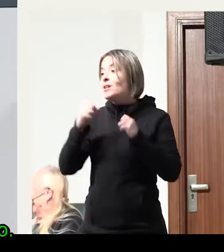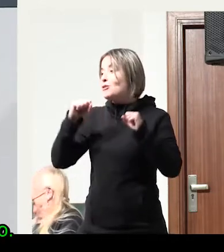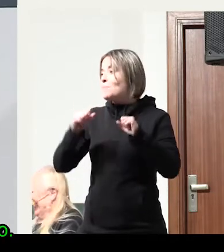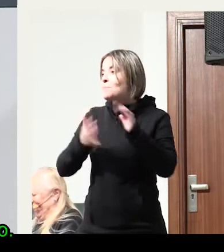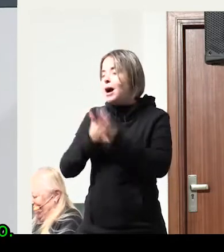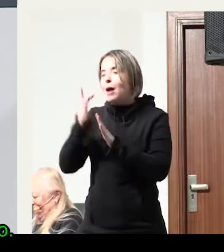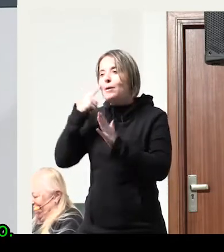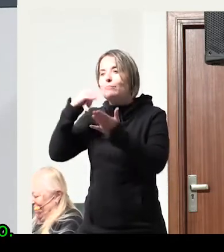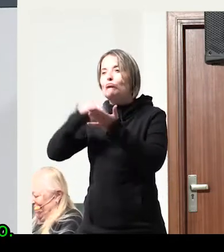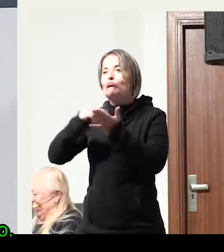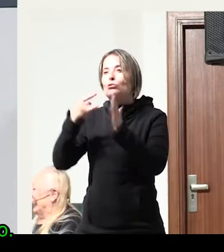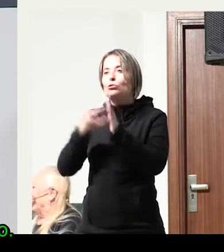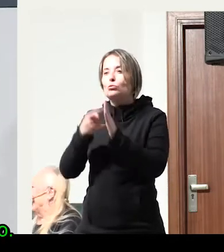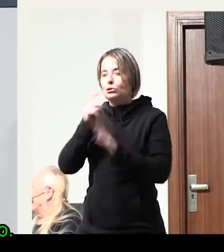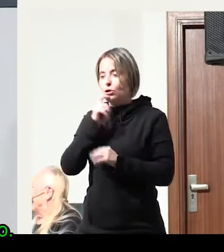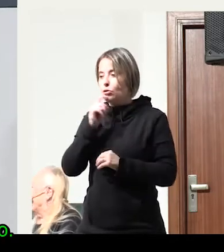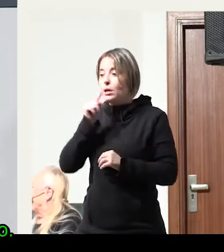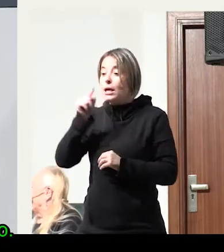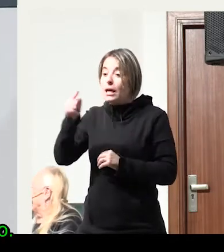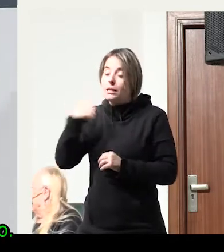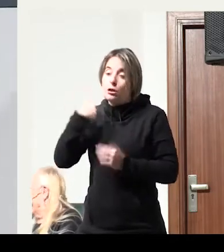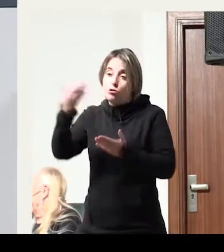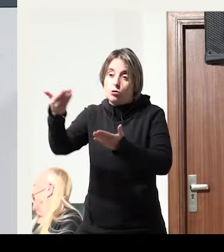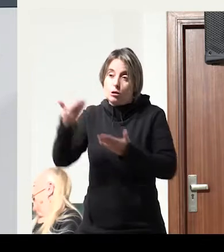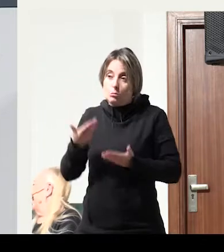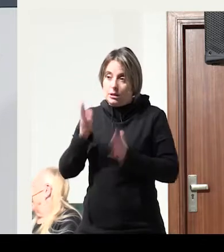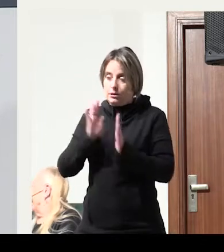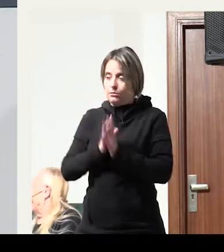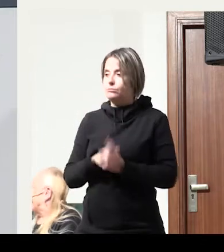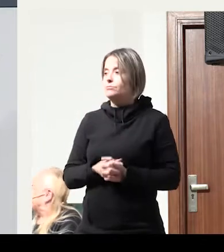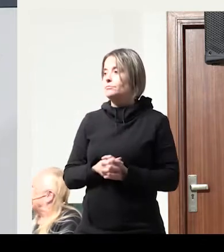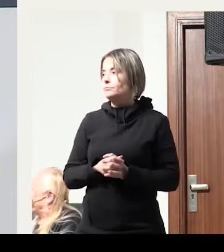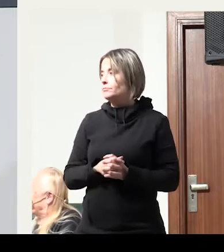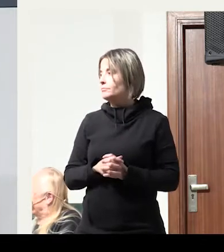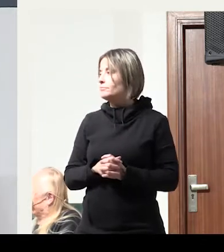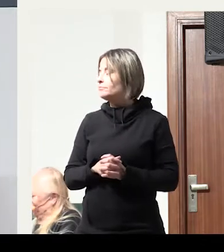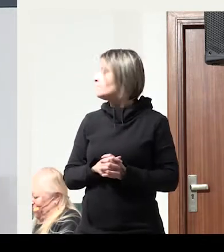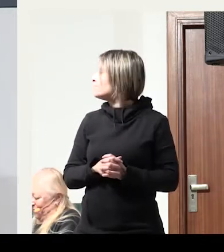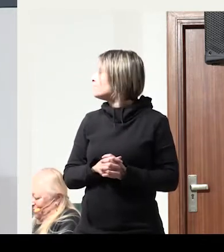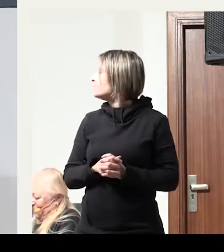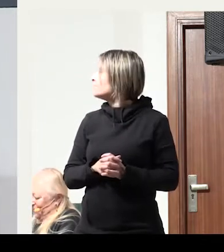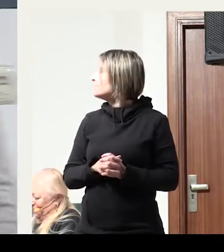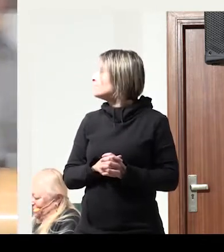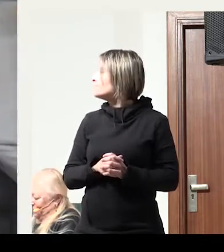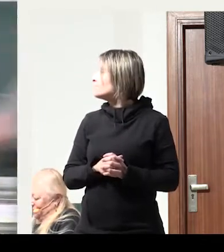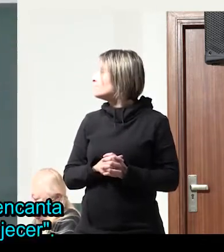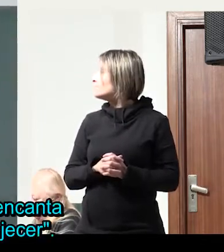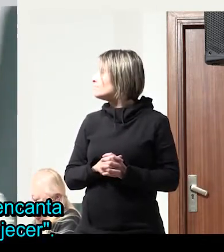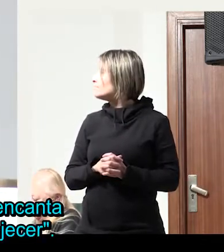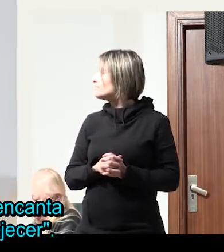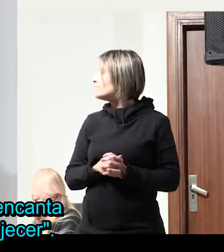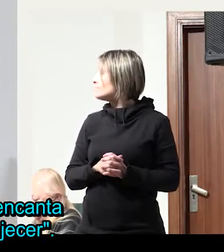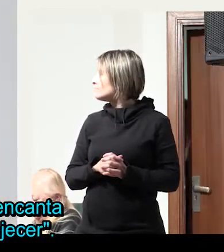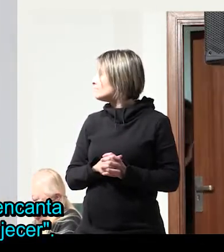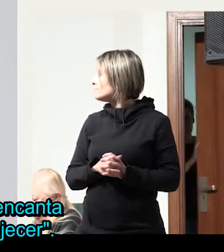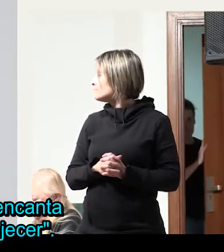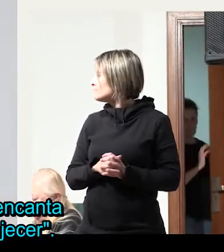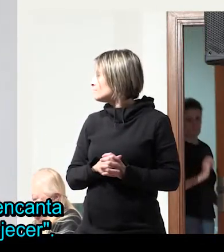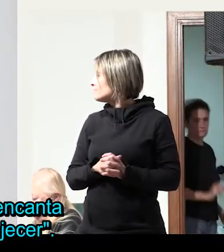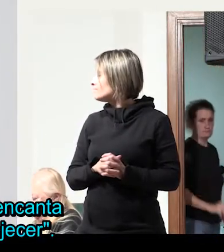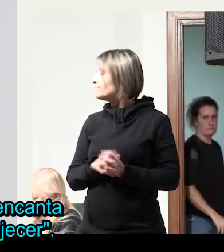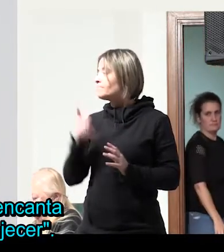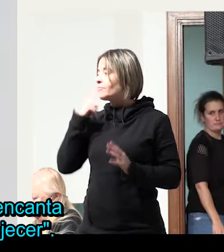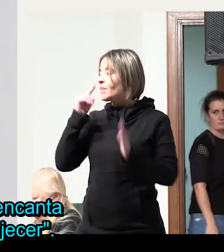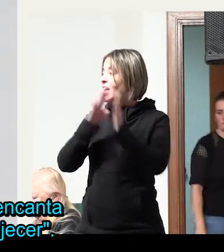planteamiento, o esa es la invitación que yo quería hacer con el manifiesto. En tu libro